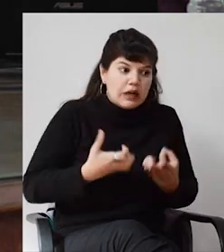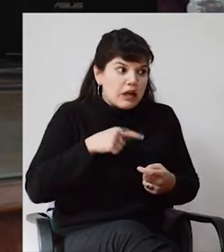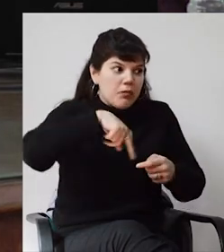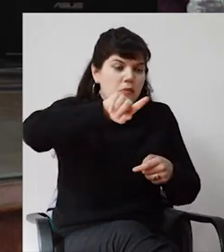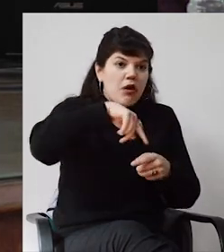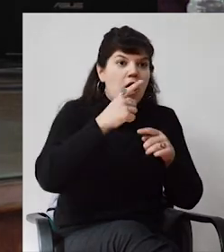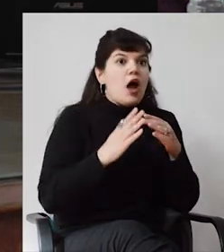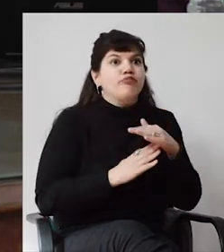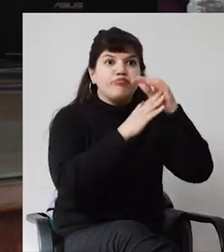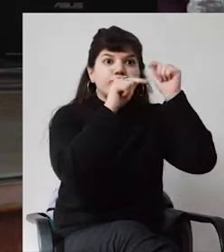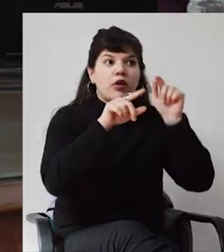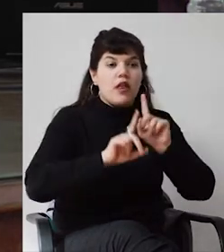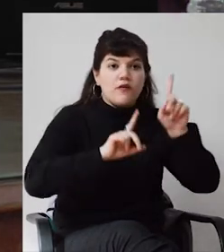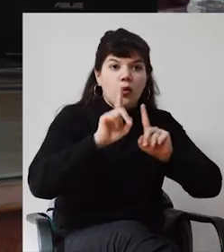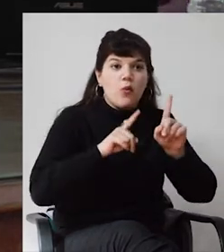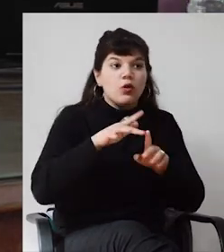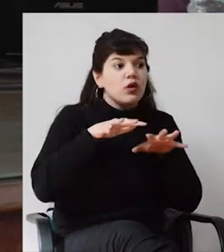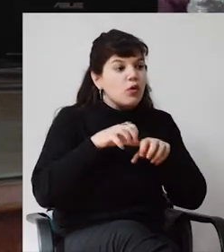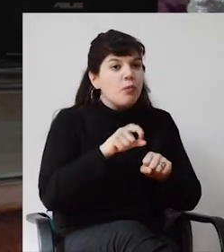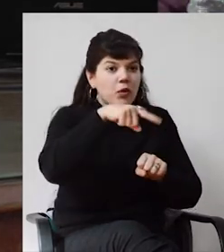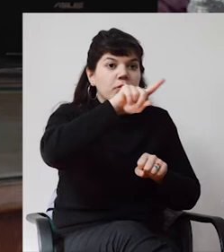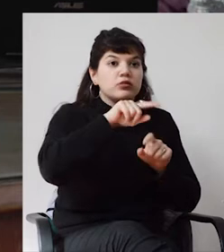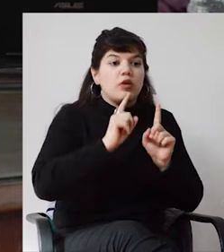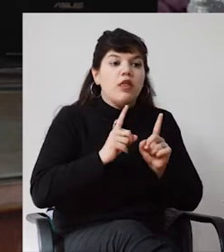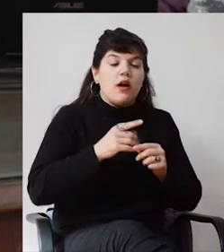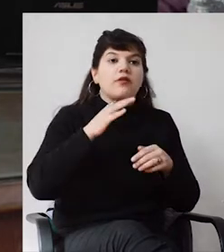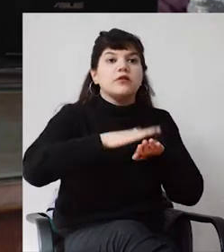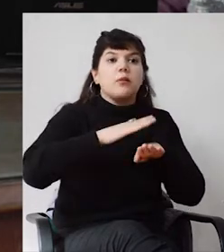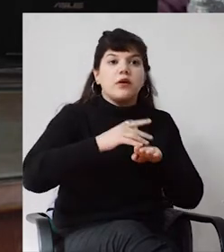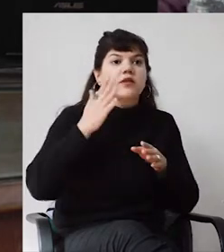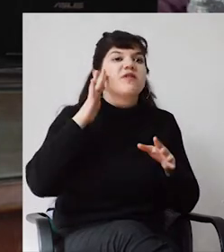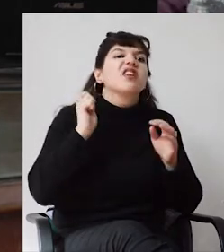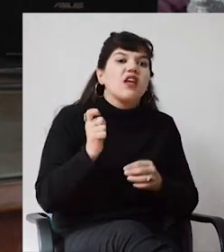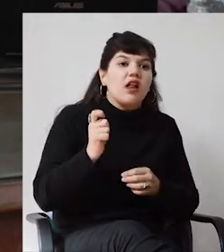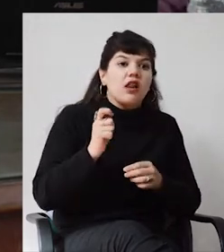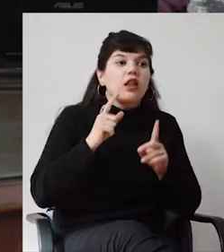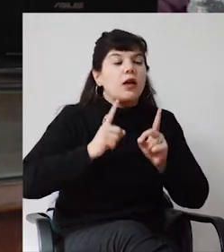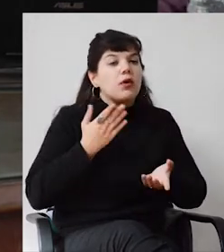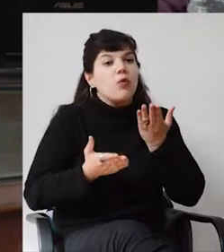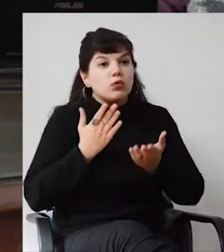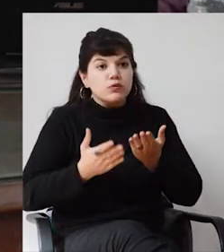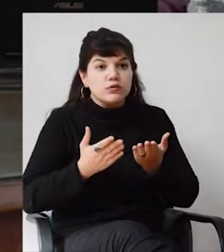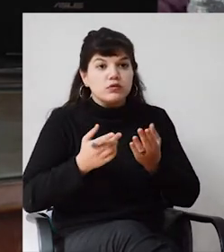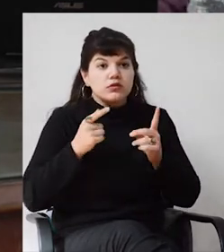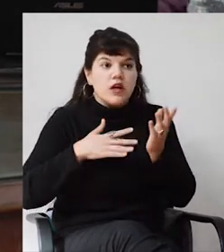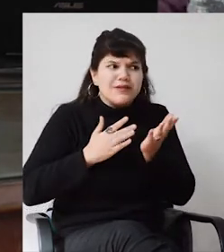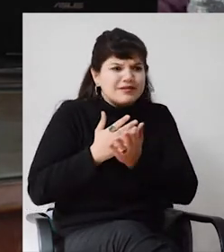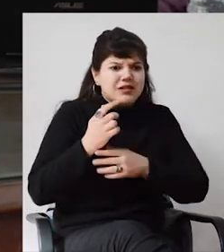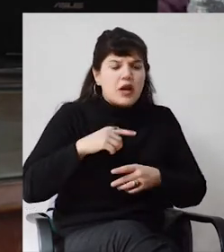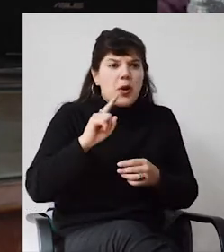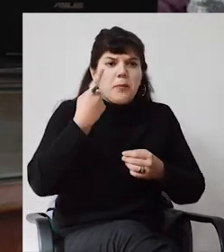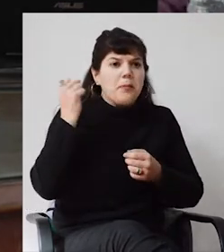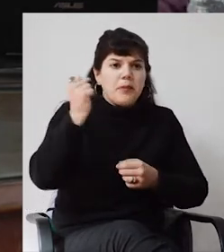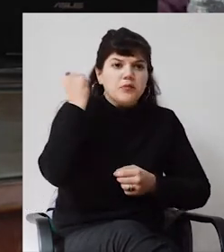Reclamo que exige a las máximas autoridades de la universidad compromiso en esta causa. Demanda de justicia, algo